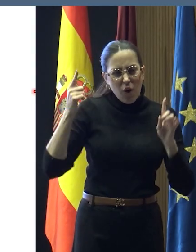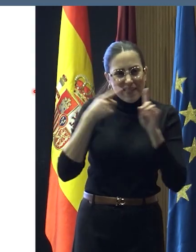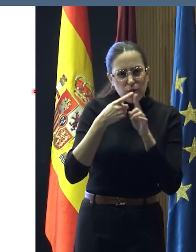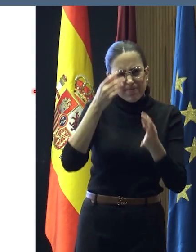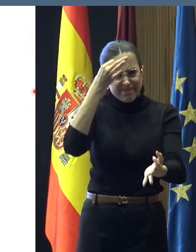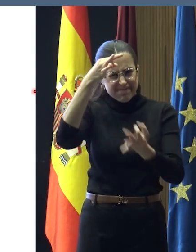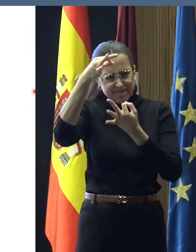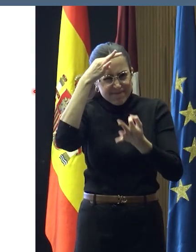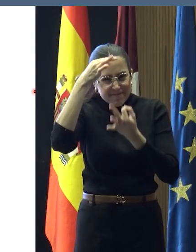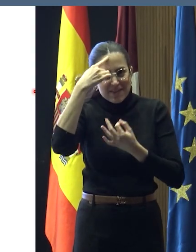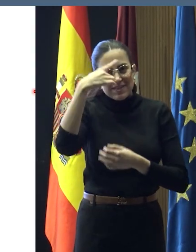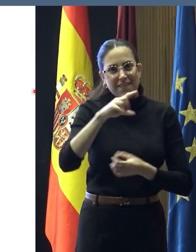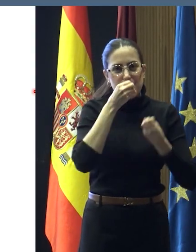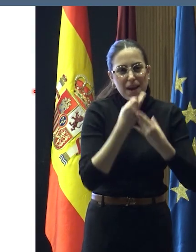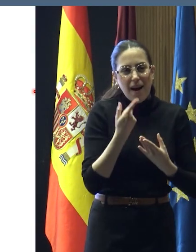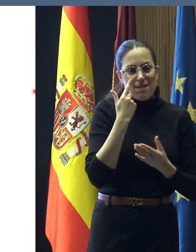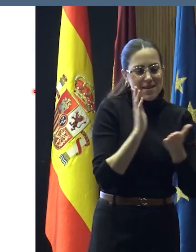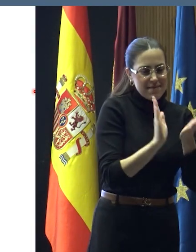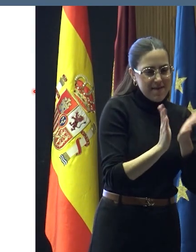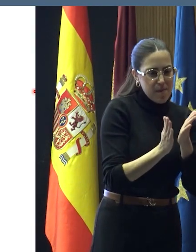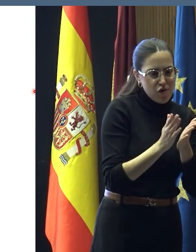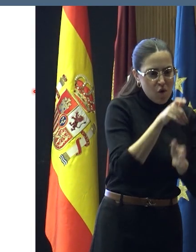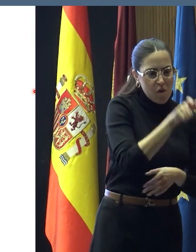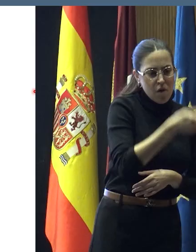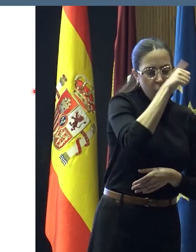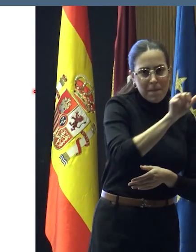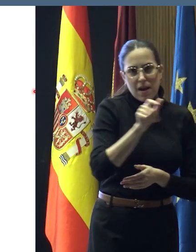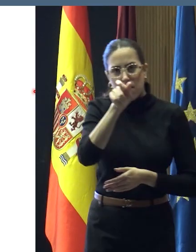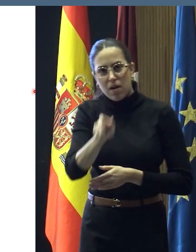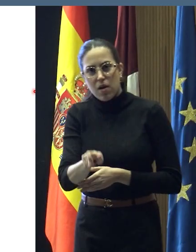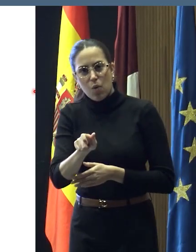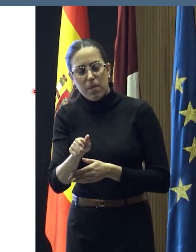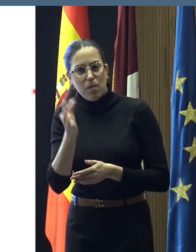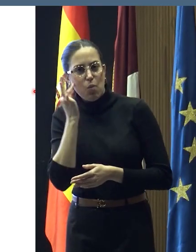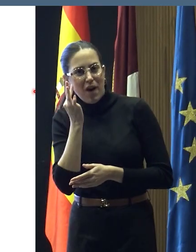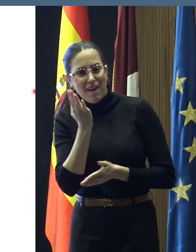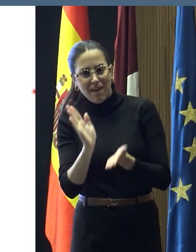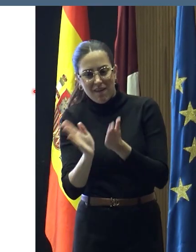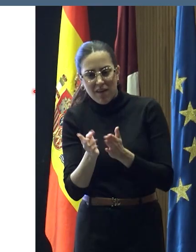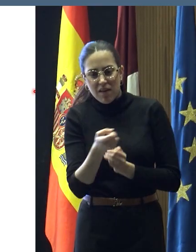bien cómo tratar a la población globalmente.